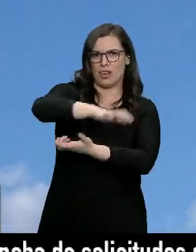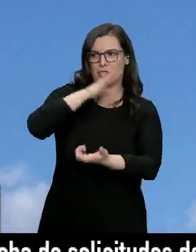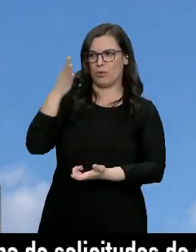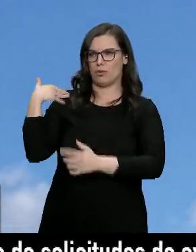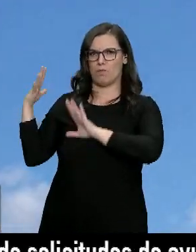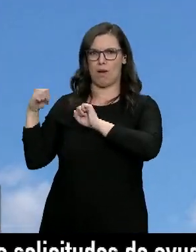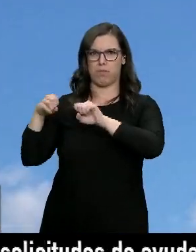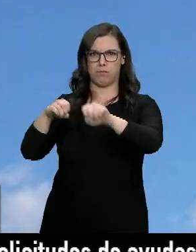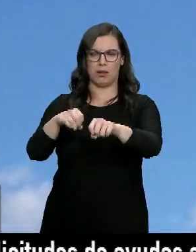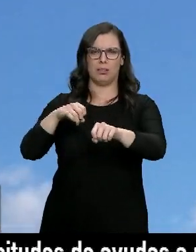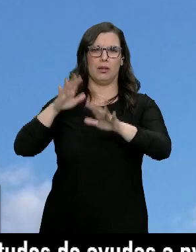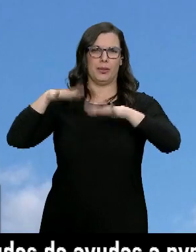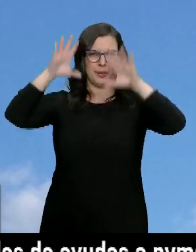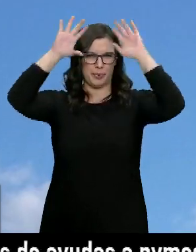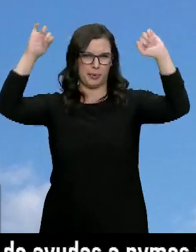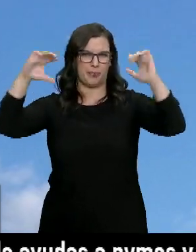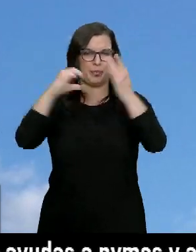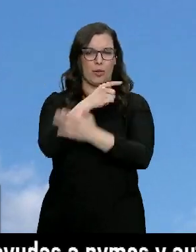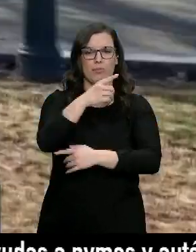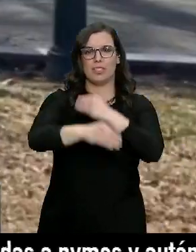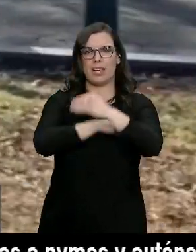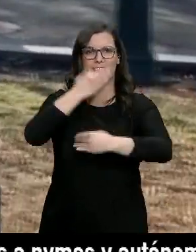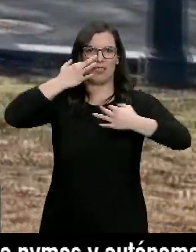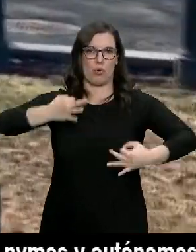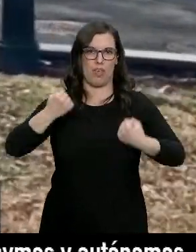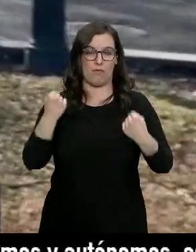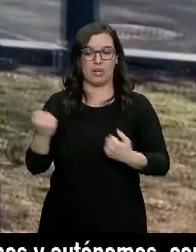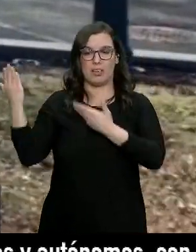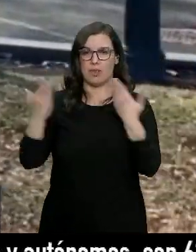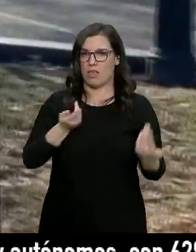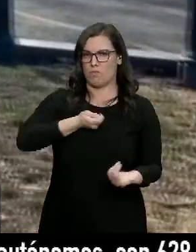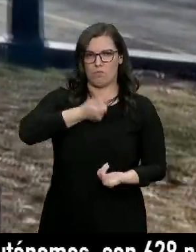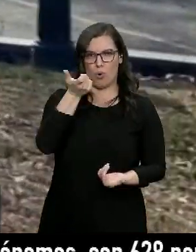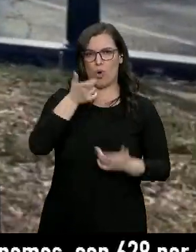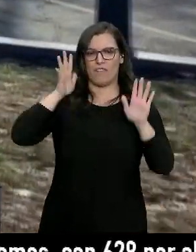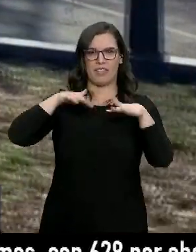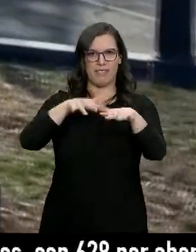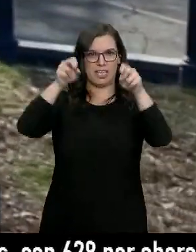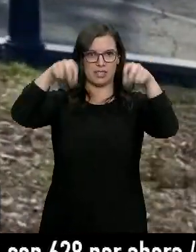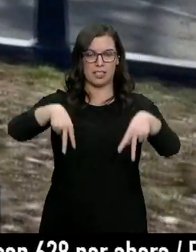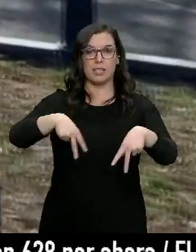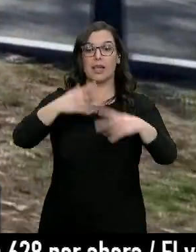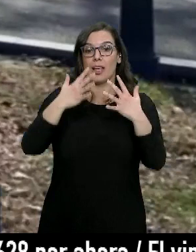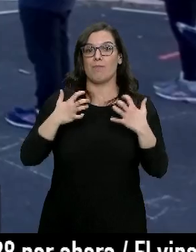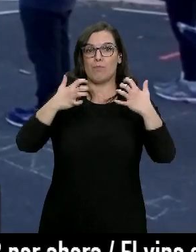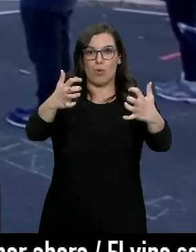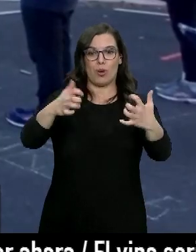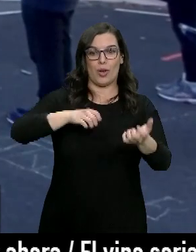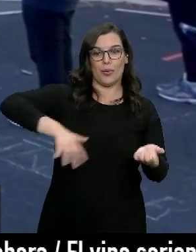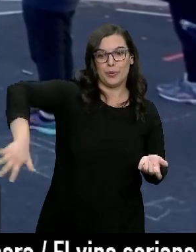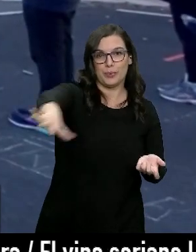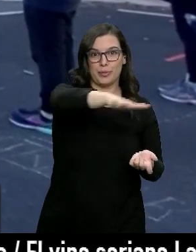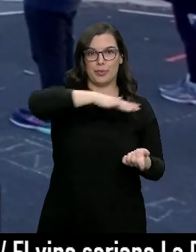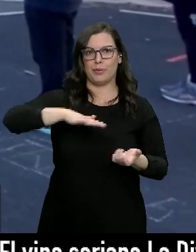Capitolio. Se celebrará entre fuertes medidas de seguridad. Pocos invitados, sin el tradicional desfile y sin público en la explanada frente